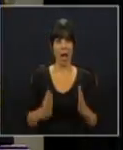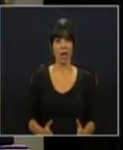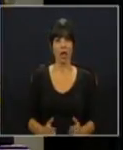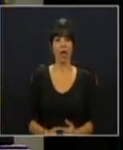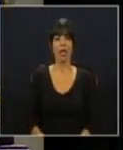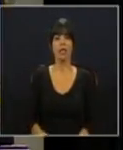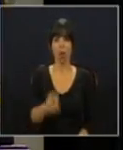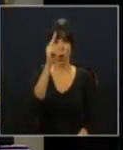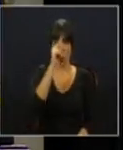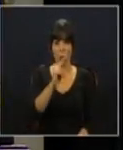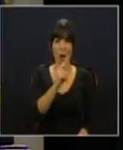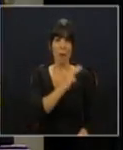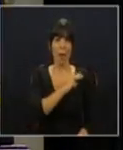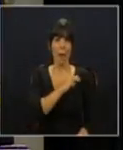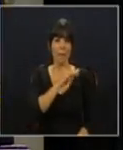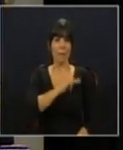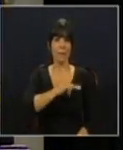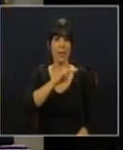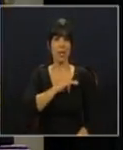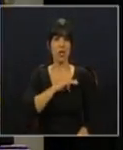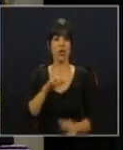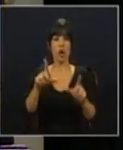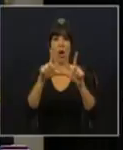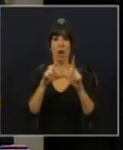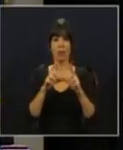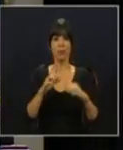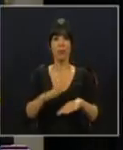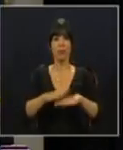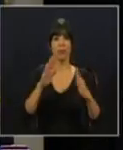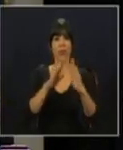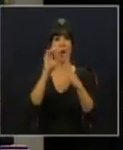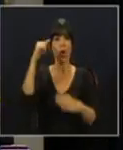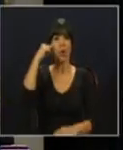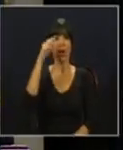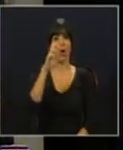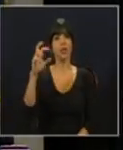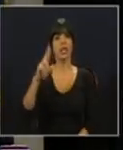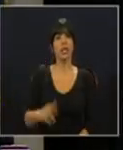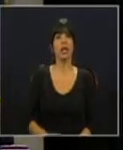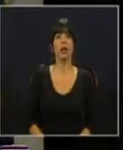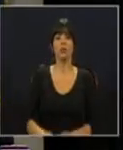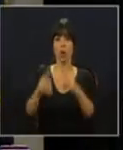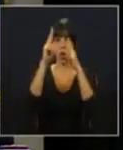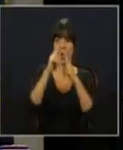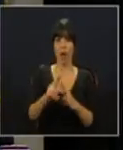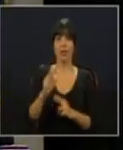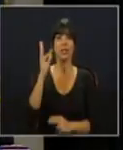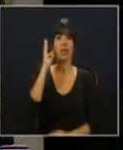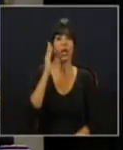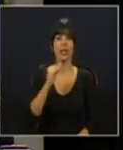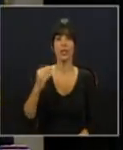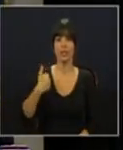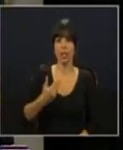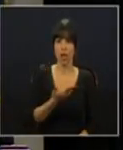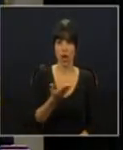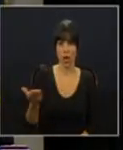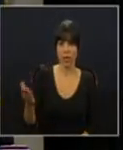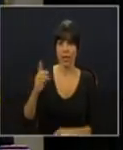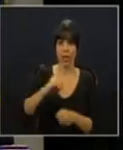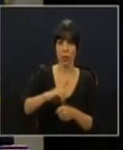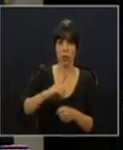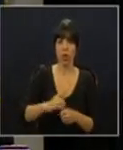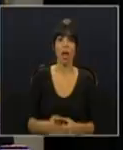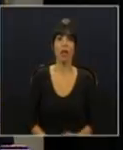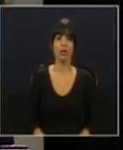jefes de misión acreditados ante el Gobierno de la República, honorables señoras y señores diputados